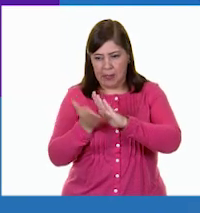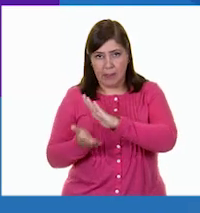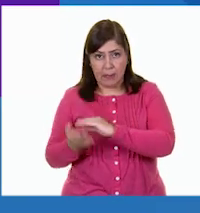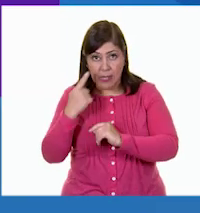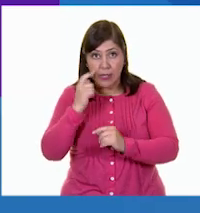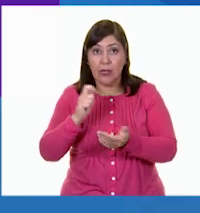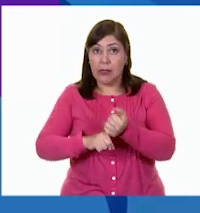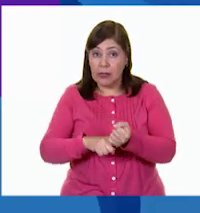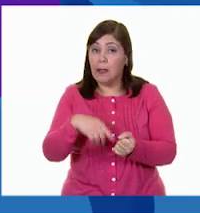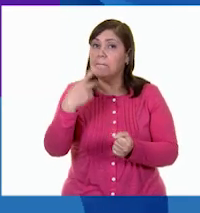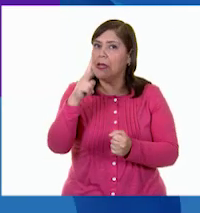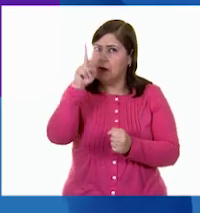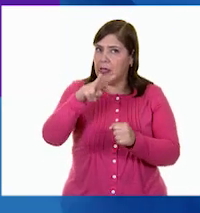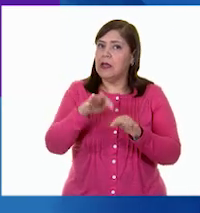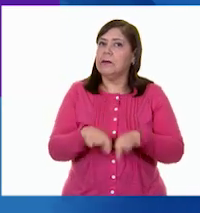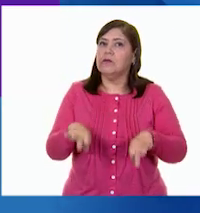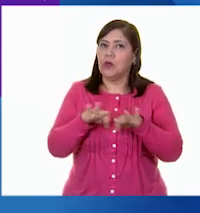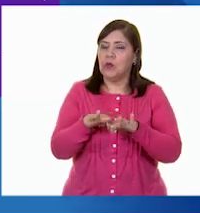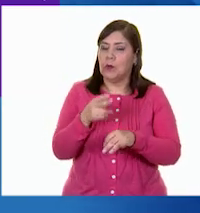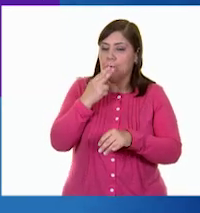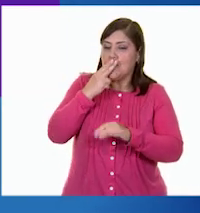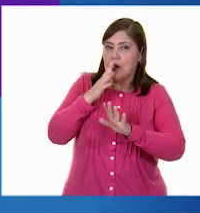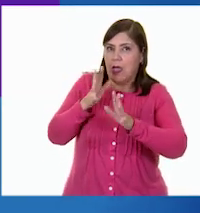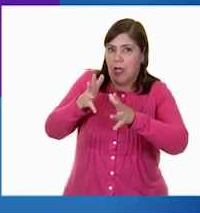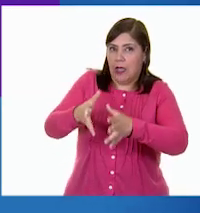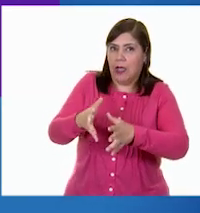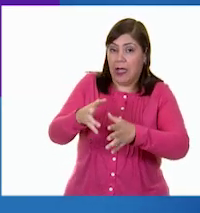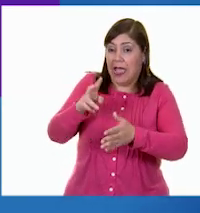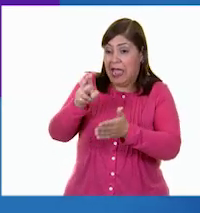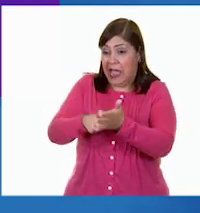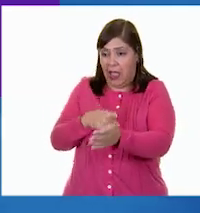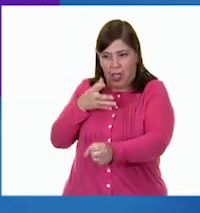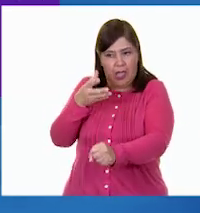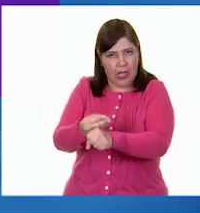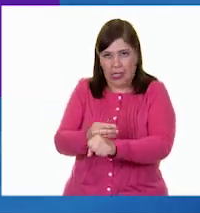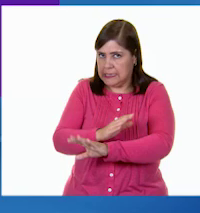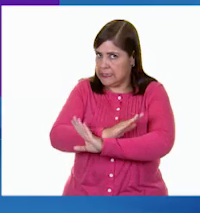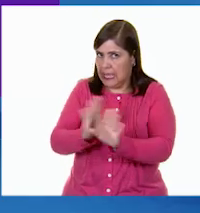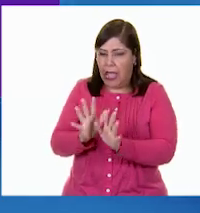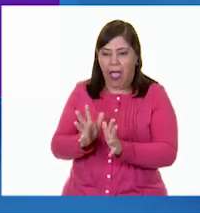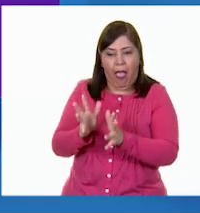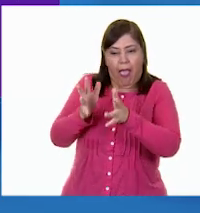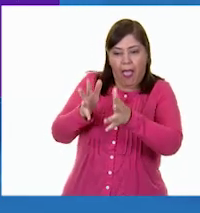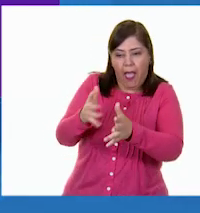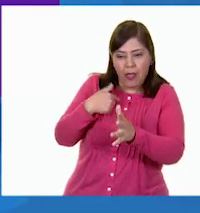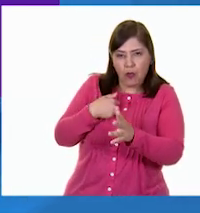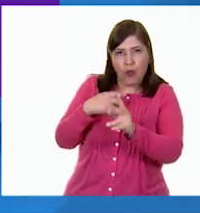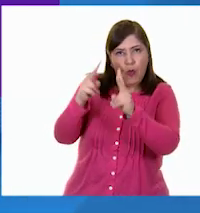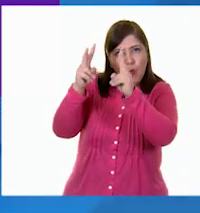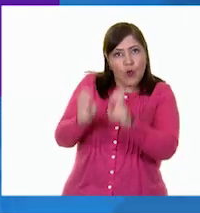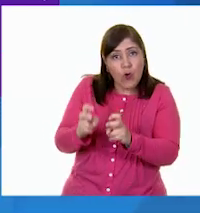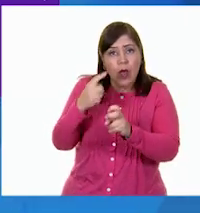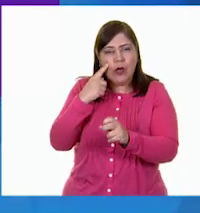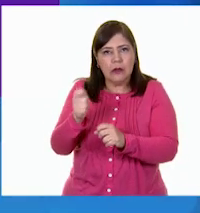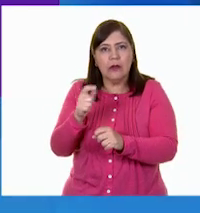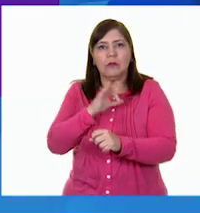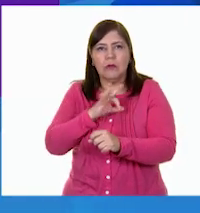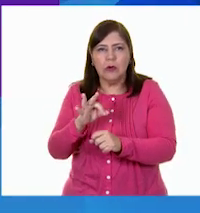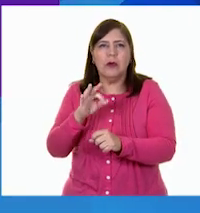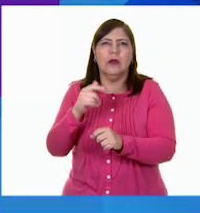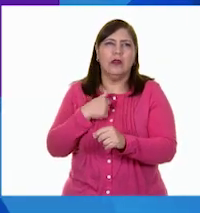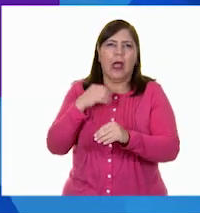es indispensable conservar la evidencia sin que haya sido modificada o alterada, así como no realizar